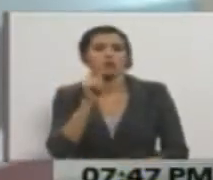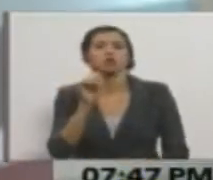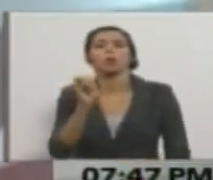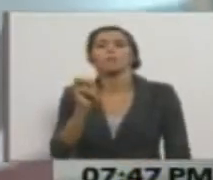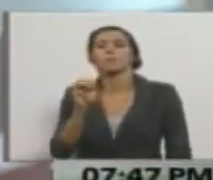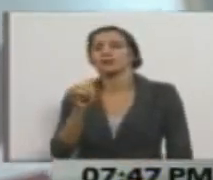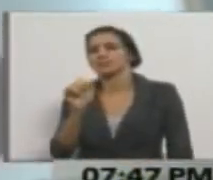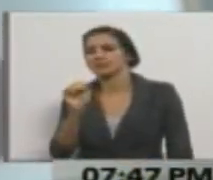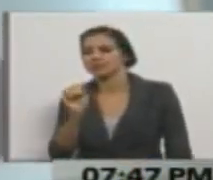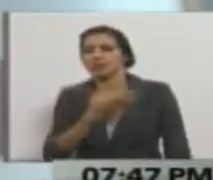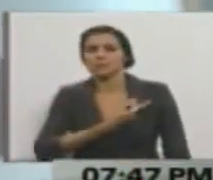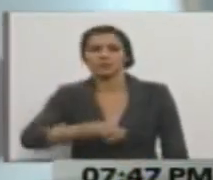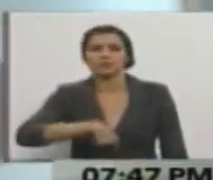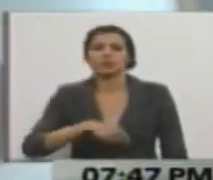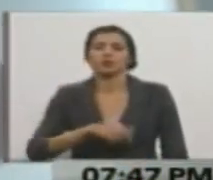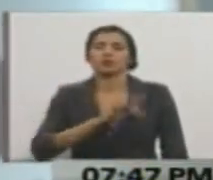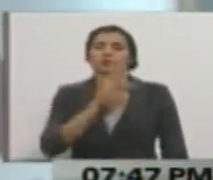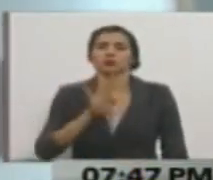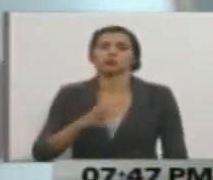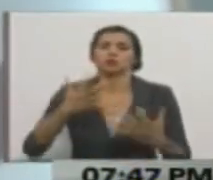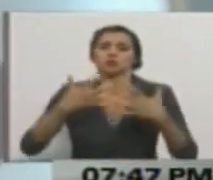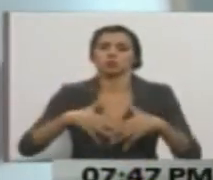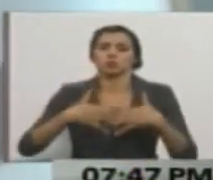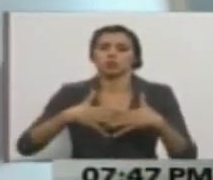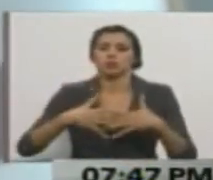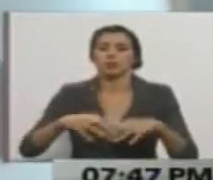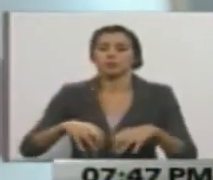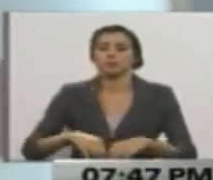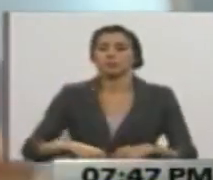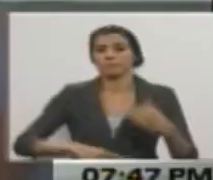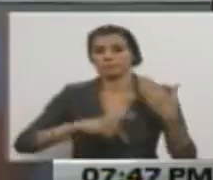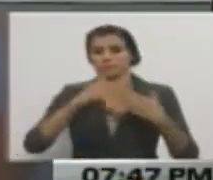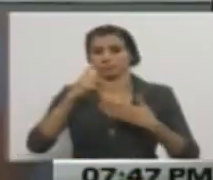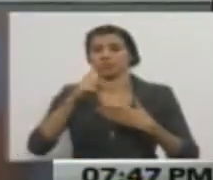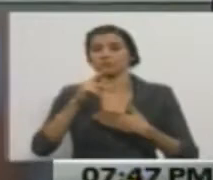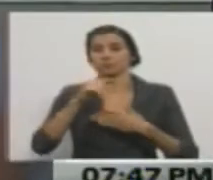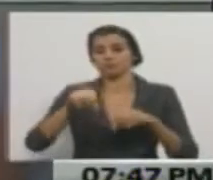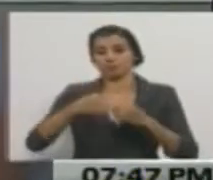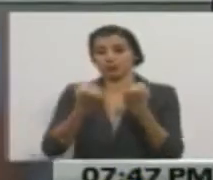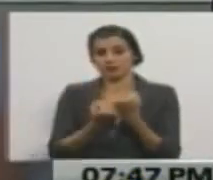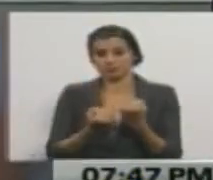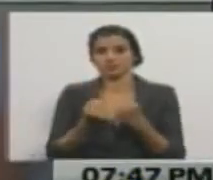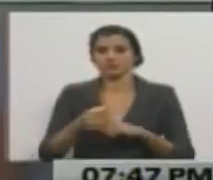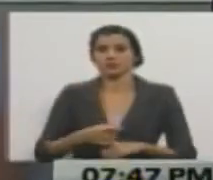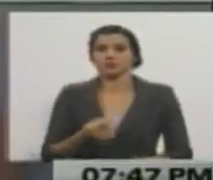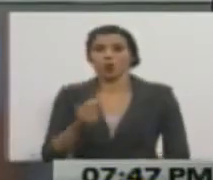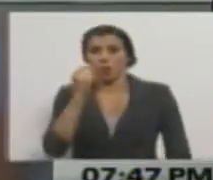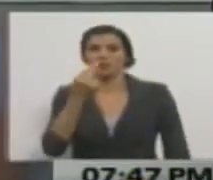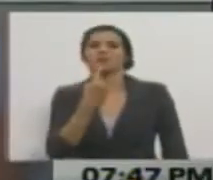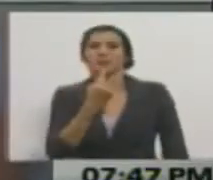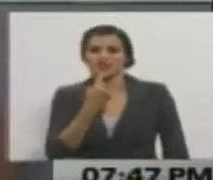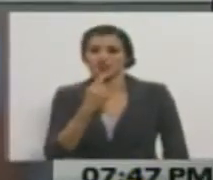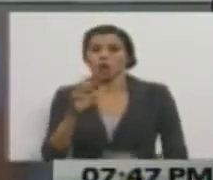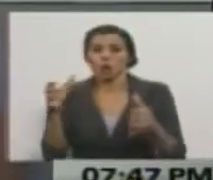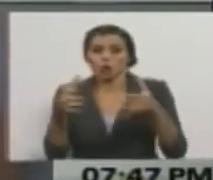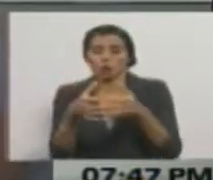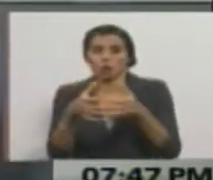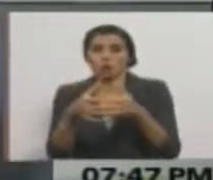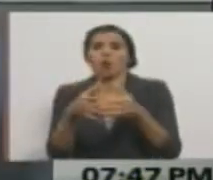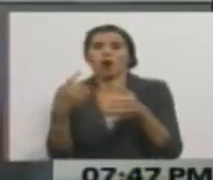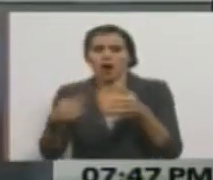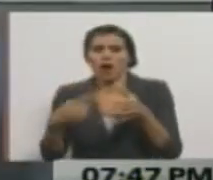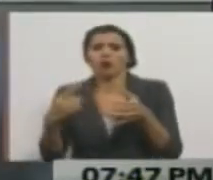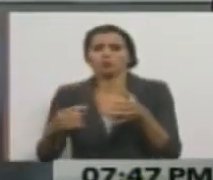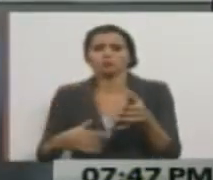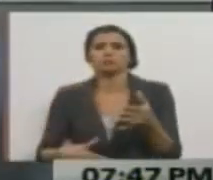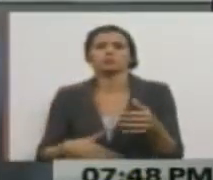de la Federación de la Industria de Panificación, FEVIPAN, aseguró que el sector cuenta con